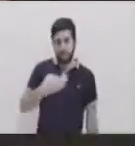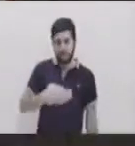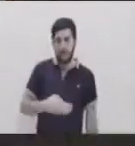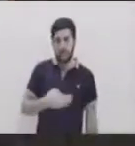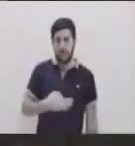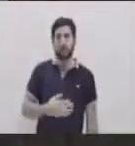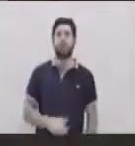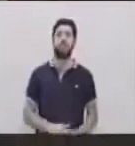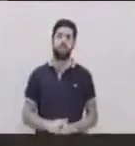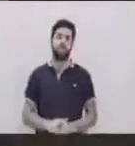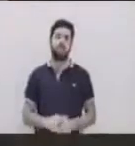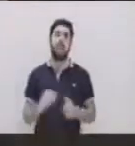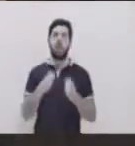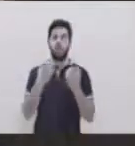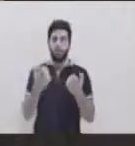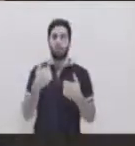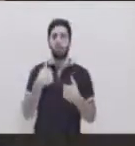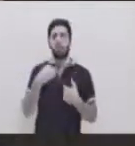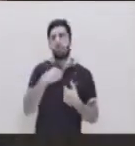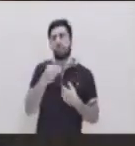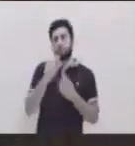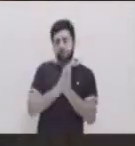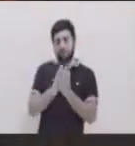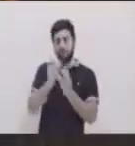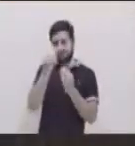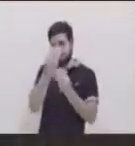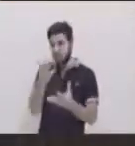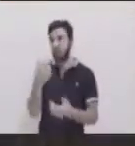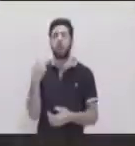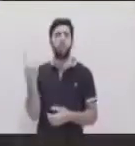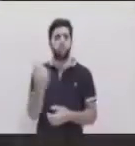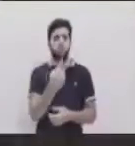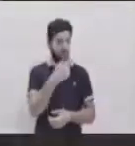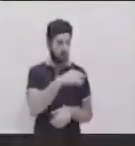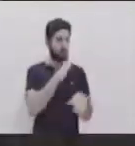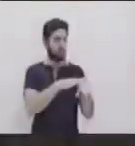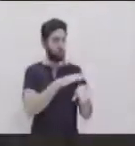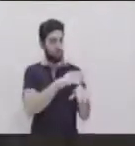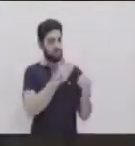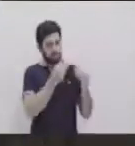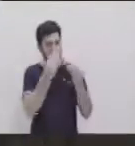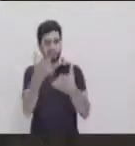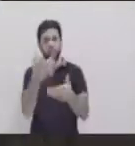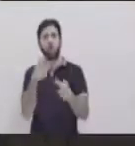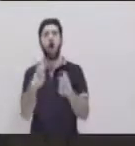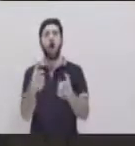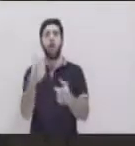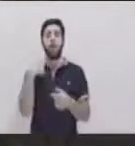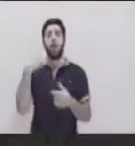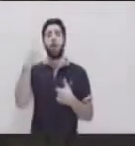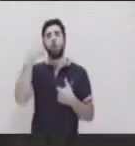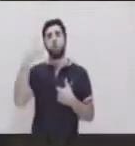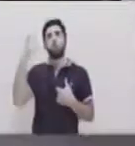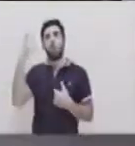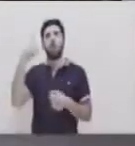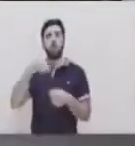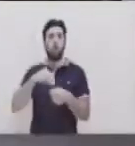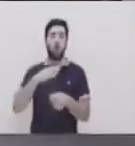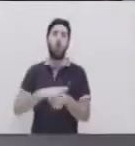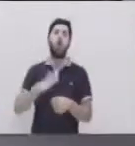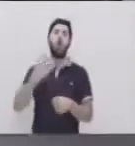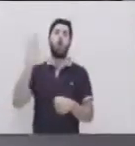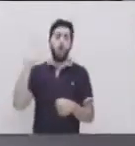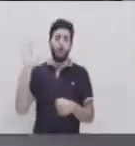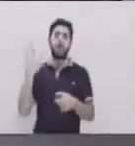llegando al final de esta entrevista, me encantaría que le pudieras dar un mensaje a todos los que nos están viendo para motivarlos a cumplir sus sueños, sean tanto